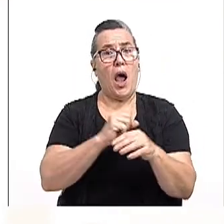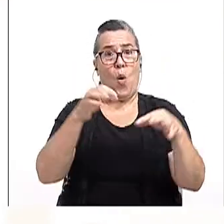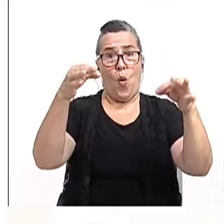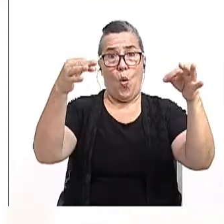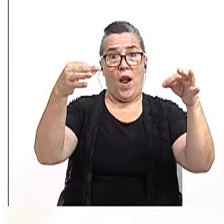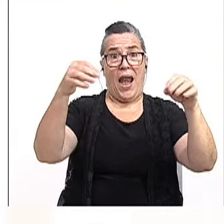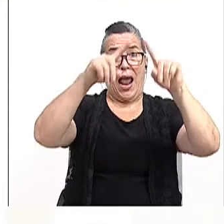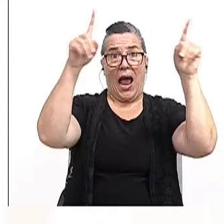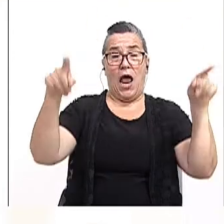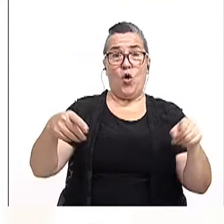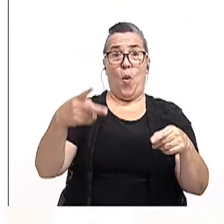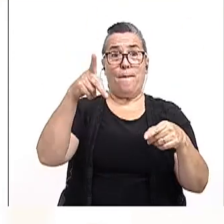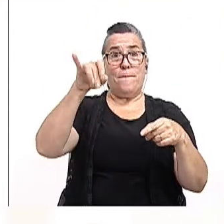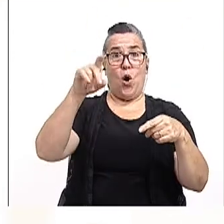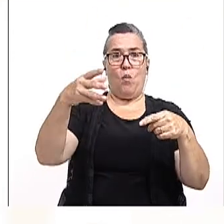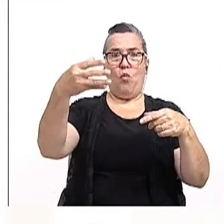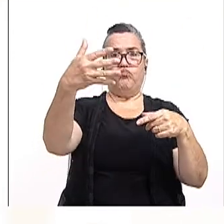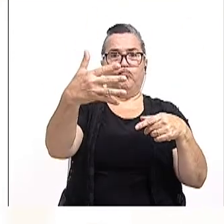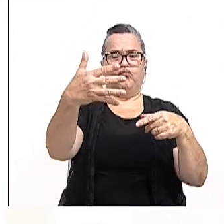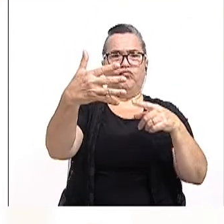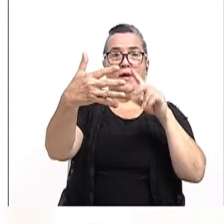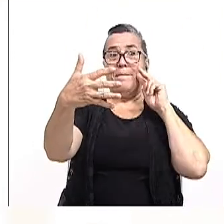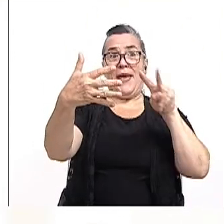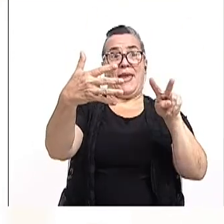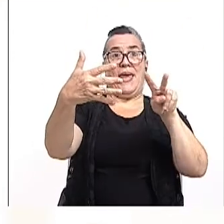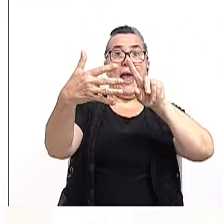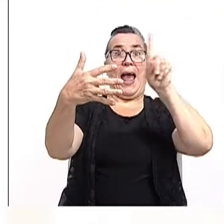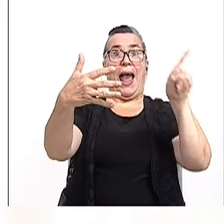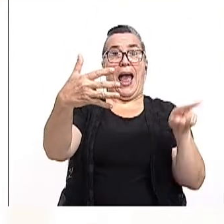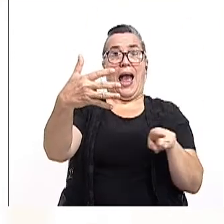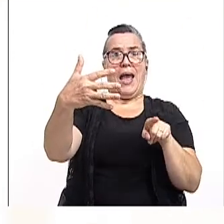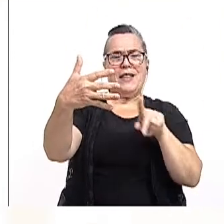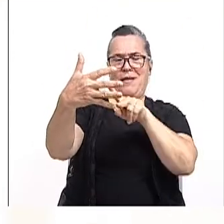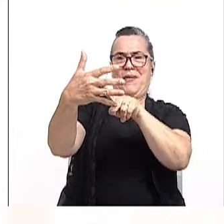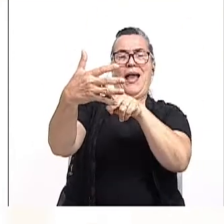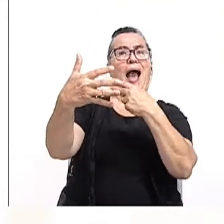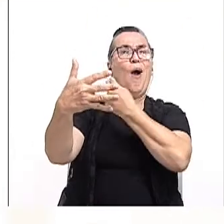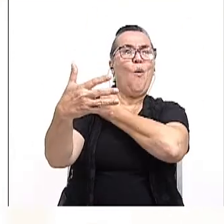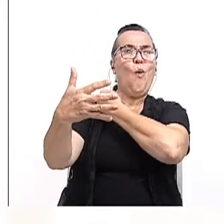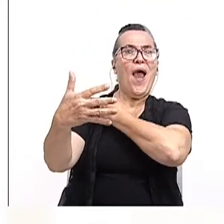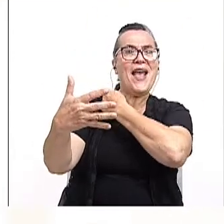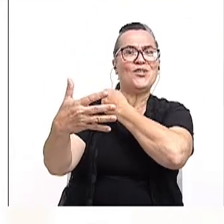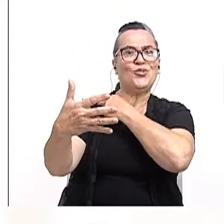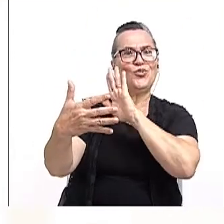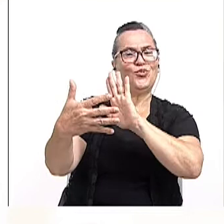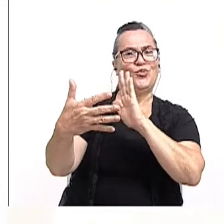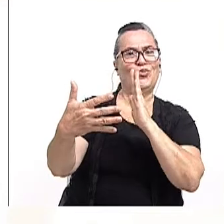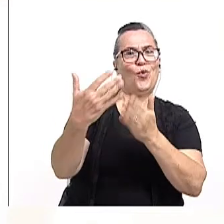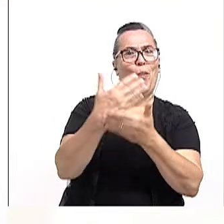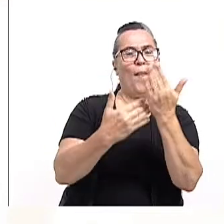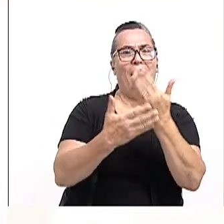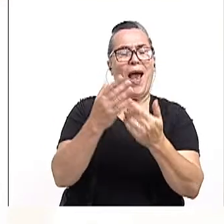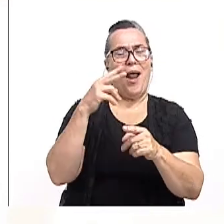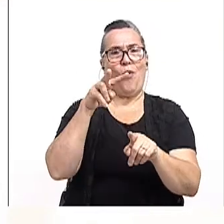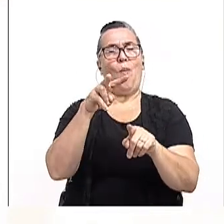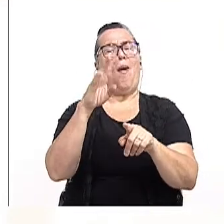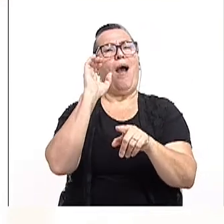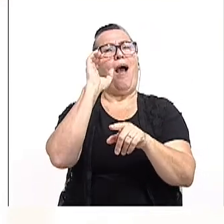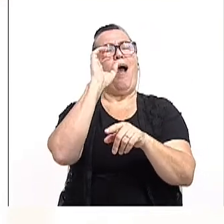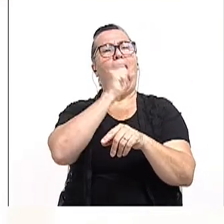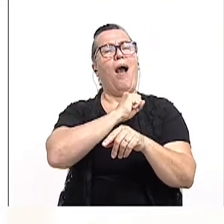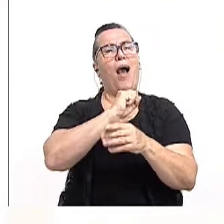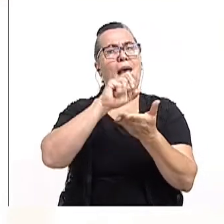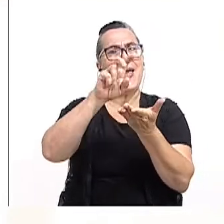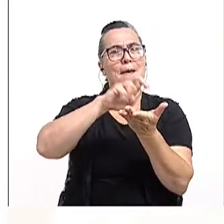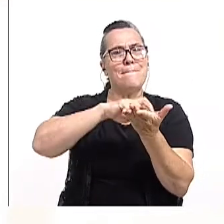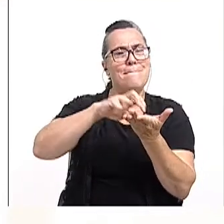aro de plomo con sus dedos, no solo veía el aro, sino también los huesos de su mano. Así es como se le ocurrió que podía imprimir